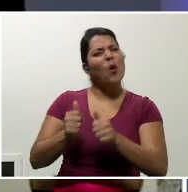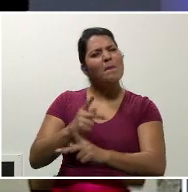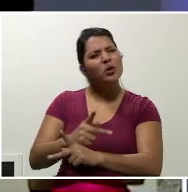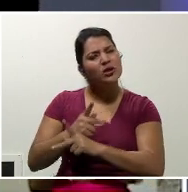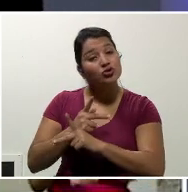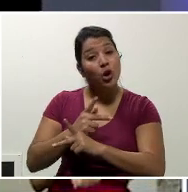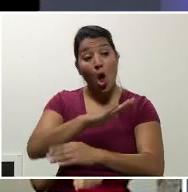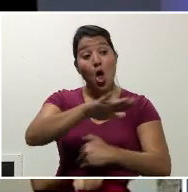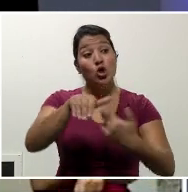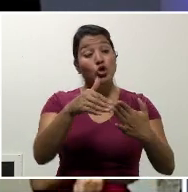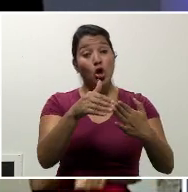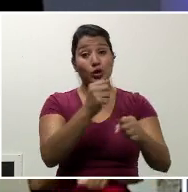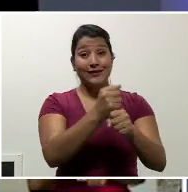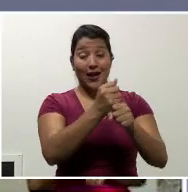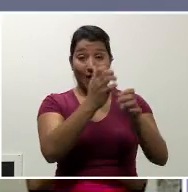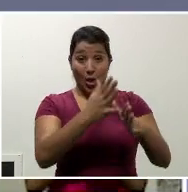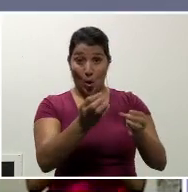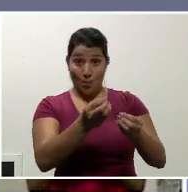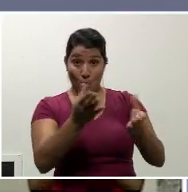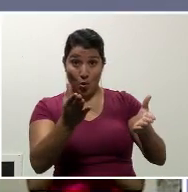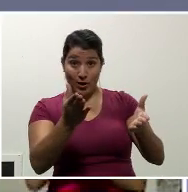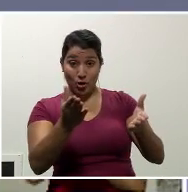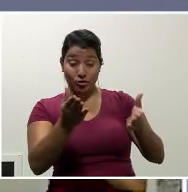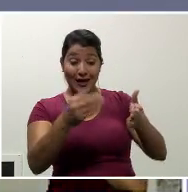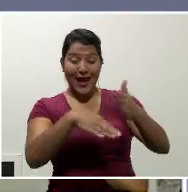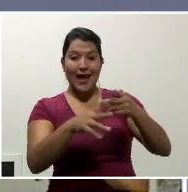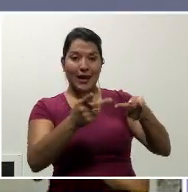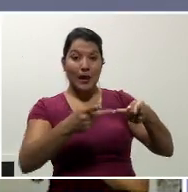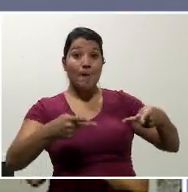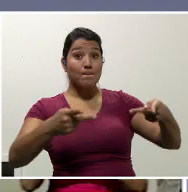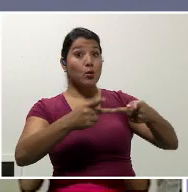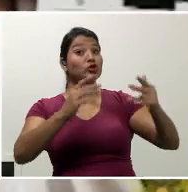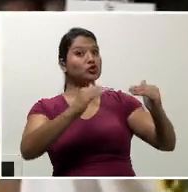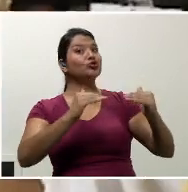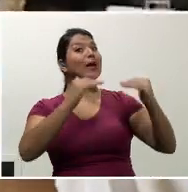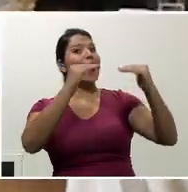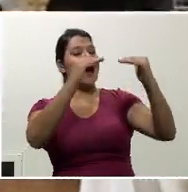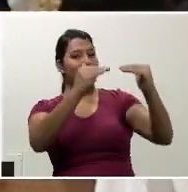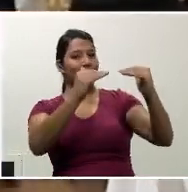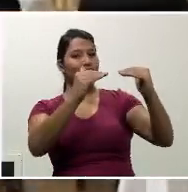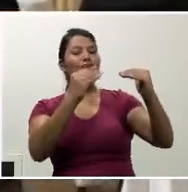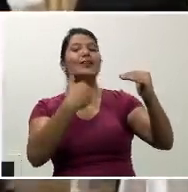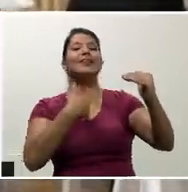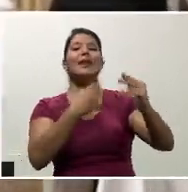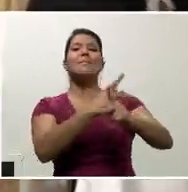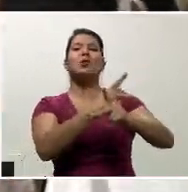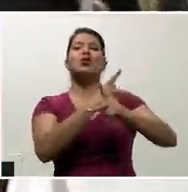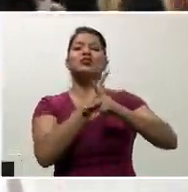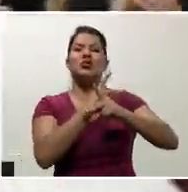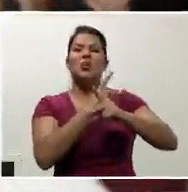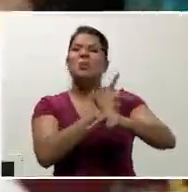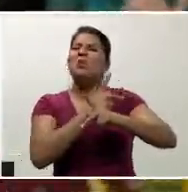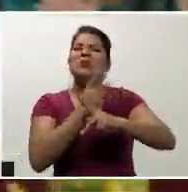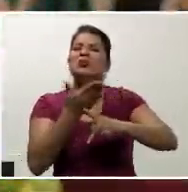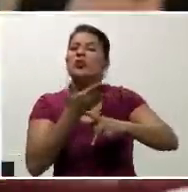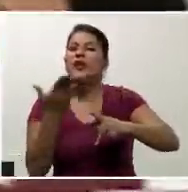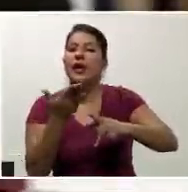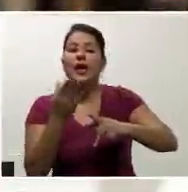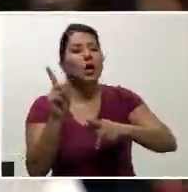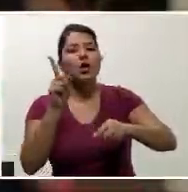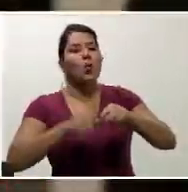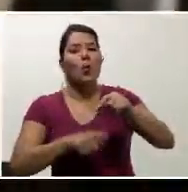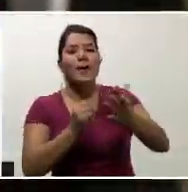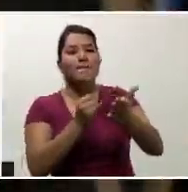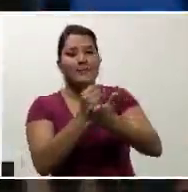del Tribunal Supremo de Elecciones recomendara a la Asamblea Legislativa levantar la misma para que a la jerarca se le investigara por